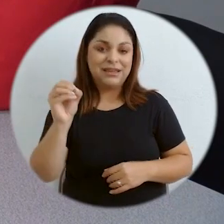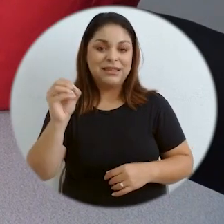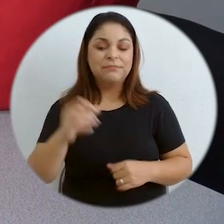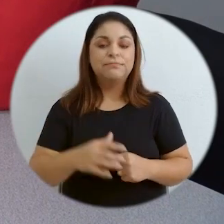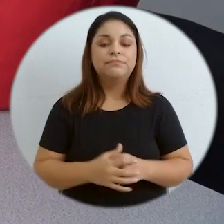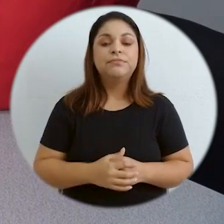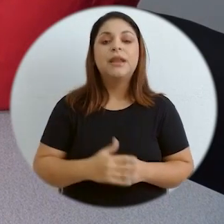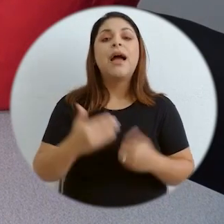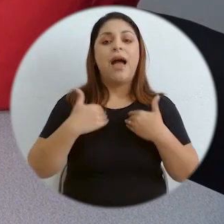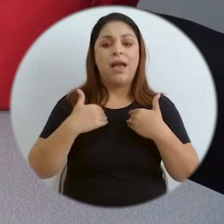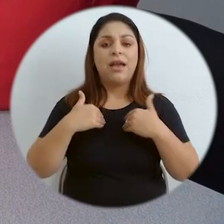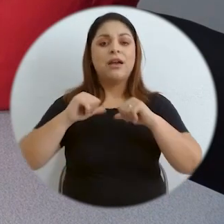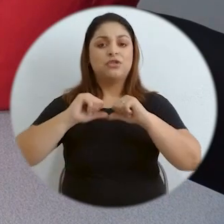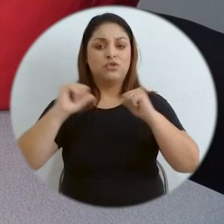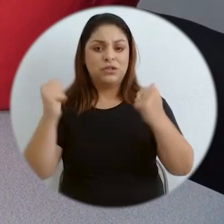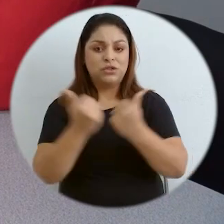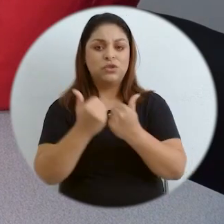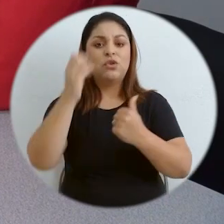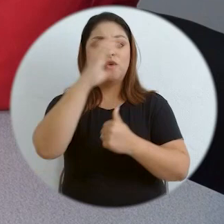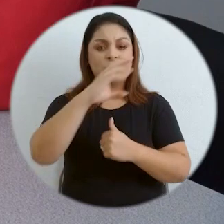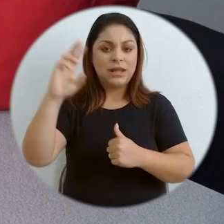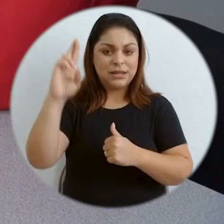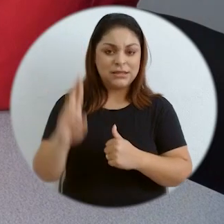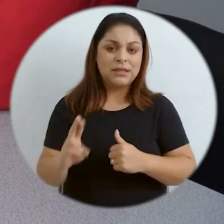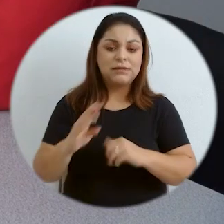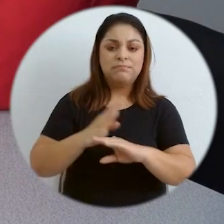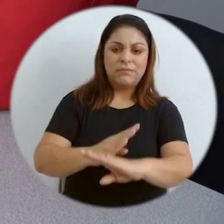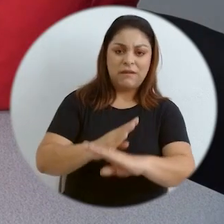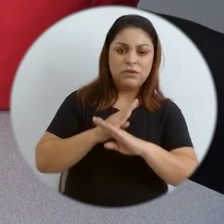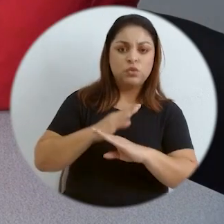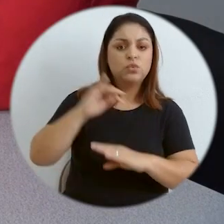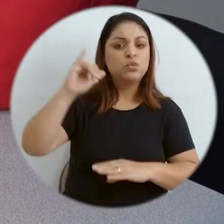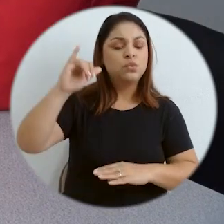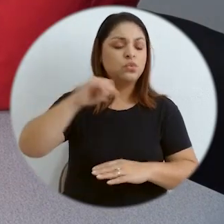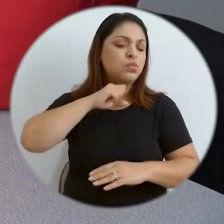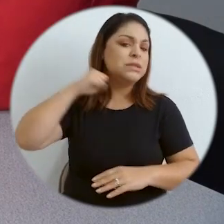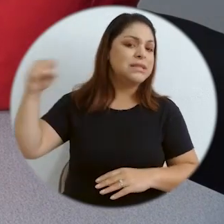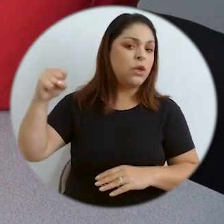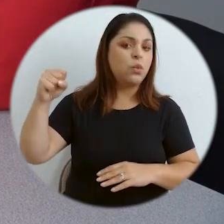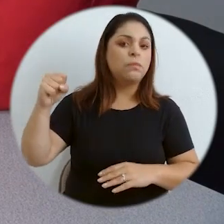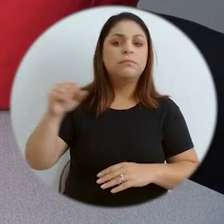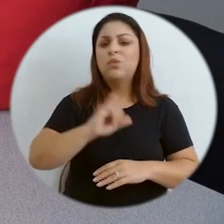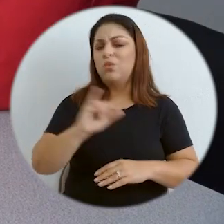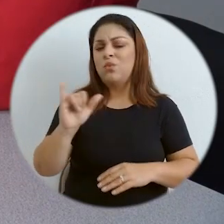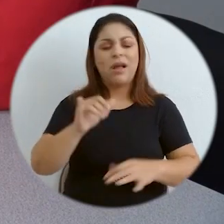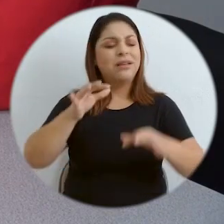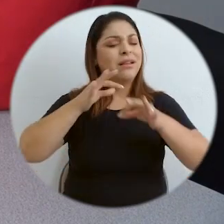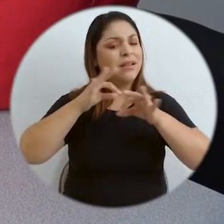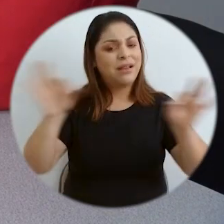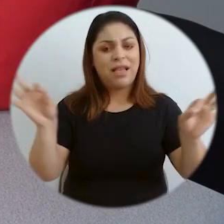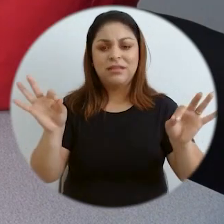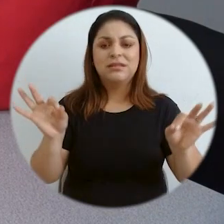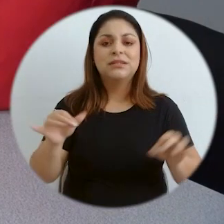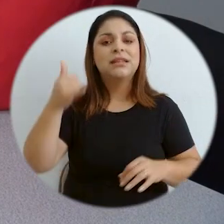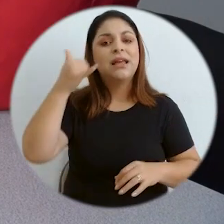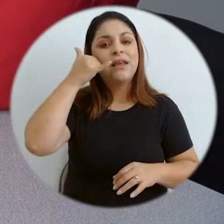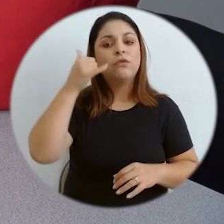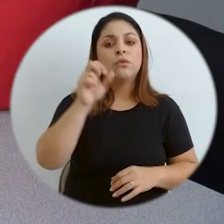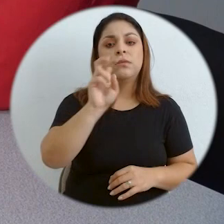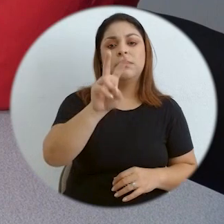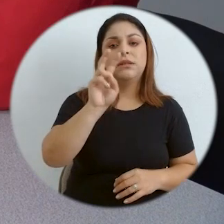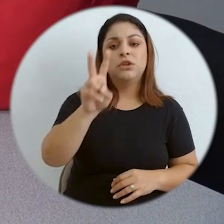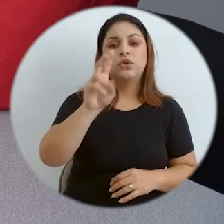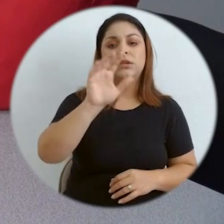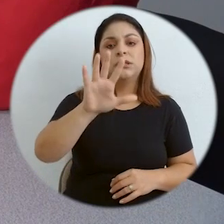2234-2730. Hay una asociación costarricense para la prevención del suicidio, que también tiene el servicio gratuito, y